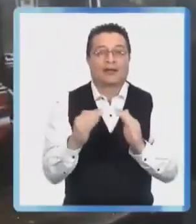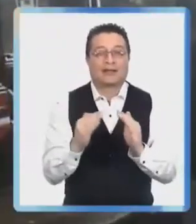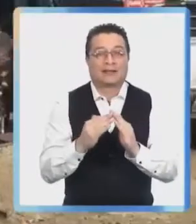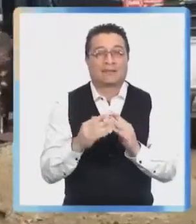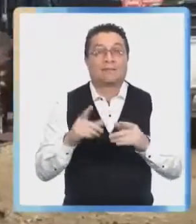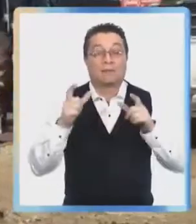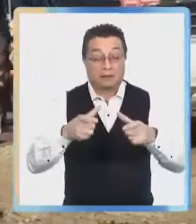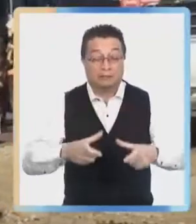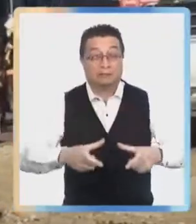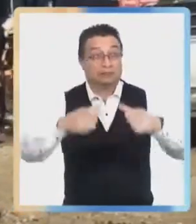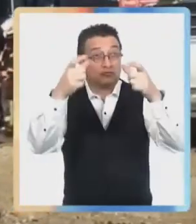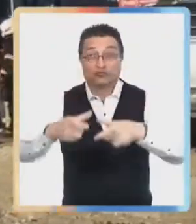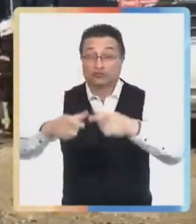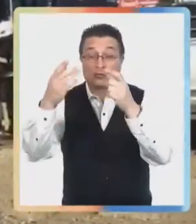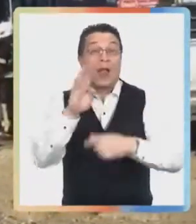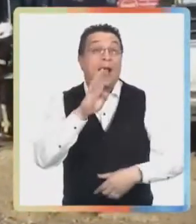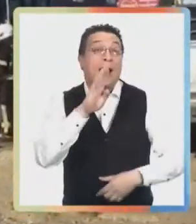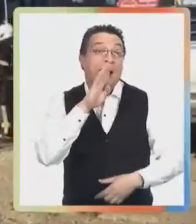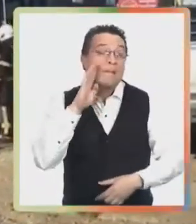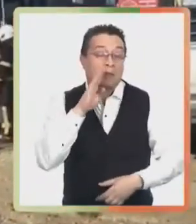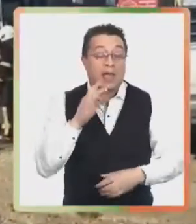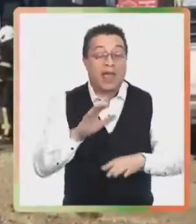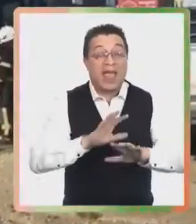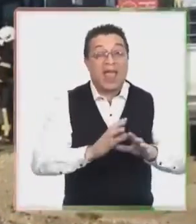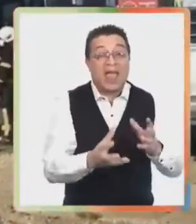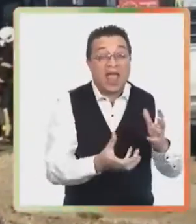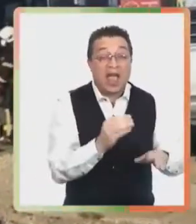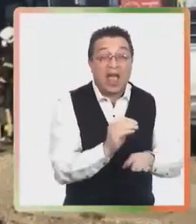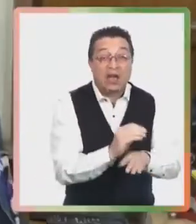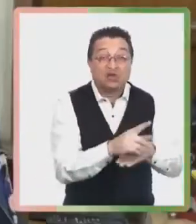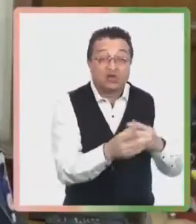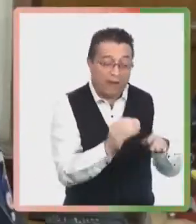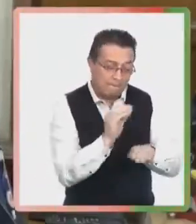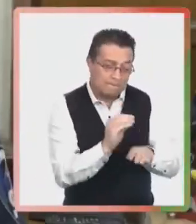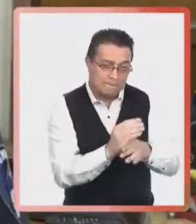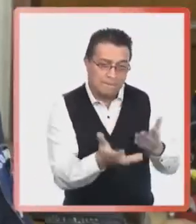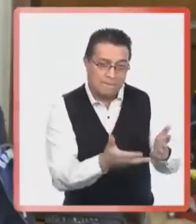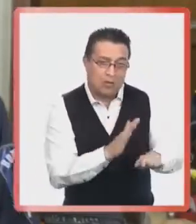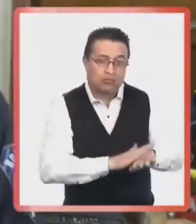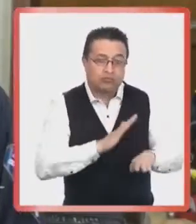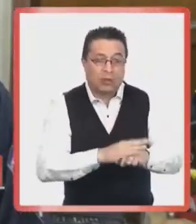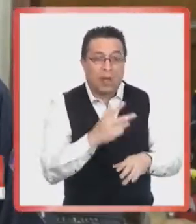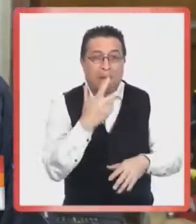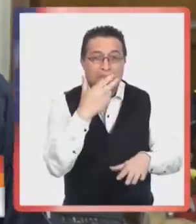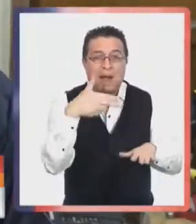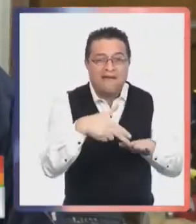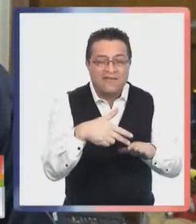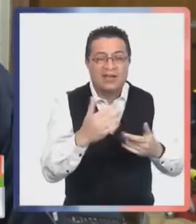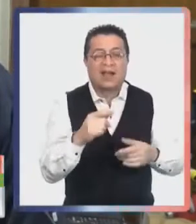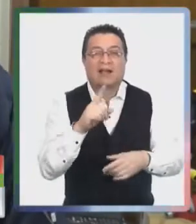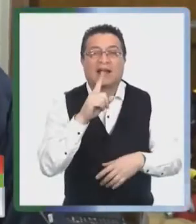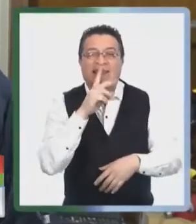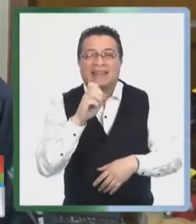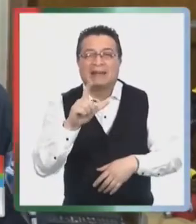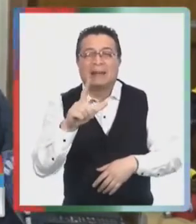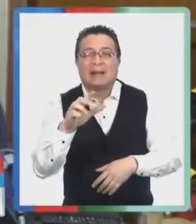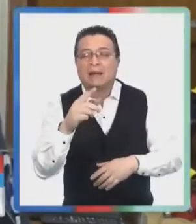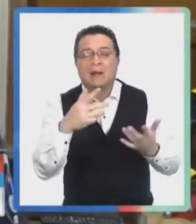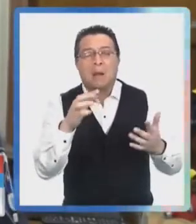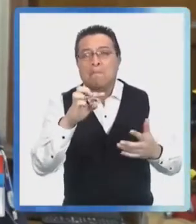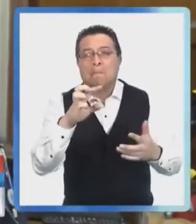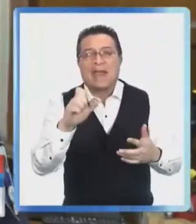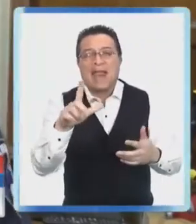viviendas. Tener los ductos limpios, las estufas también con la mantención oportuna, diferentes tipos de estufa, parafina, pellet o